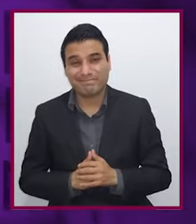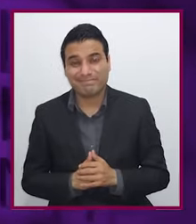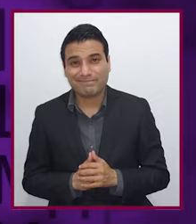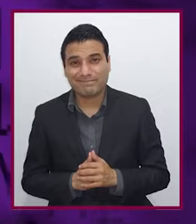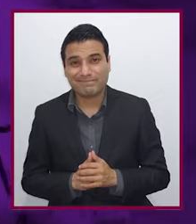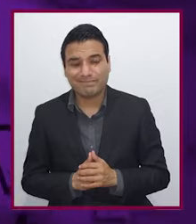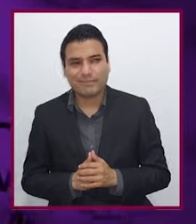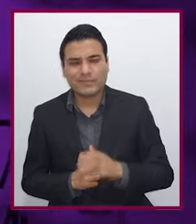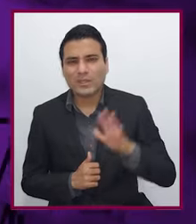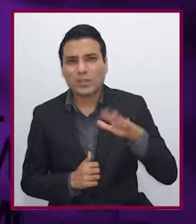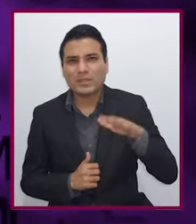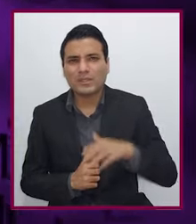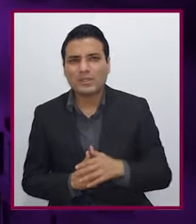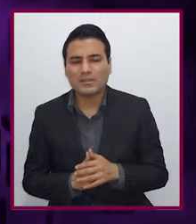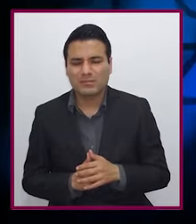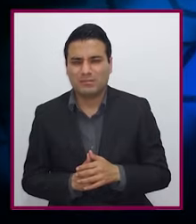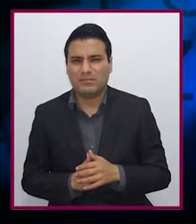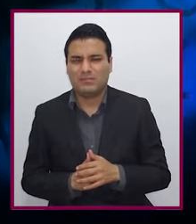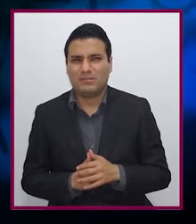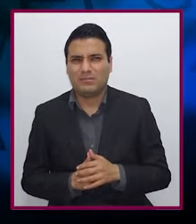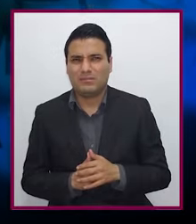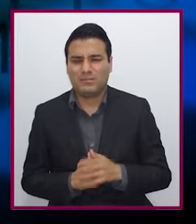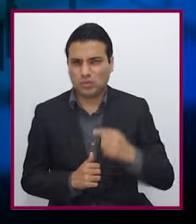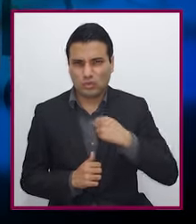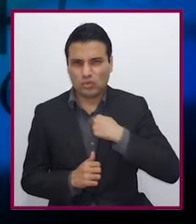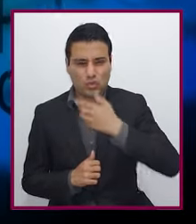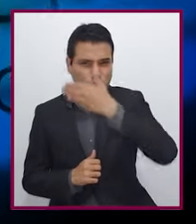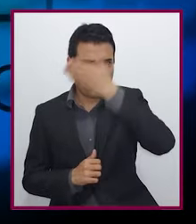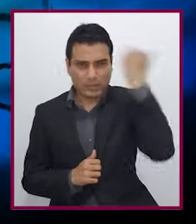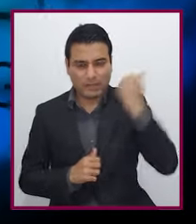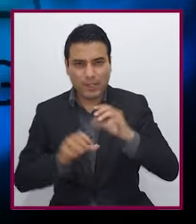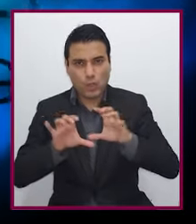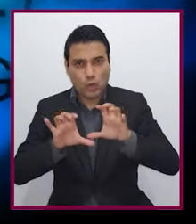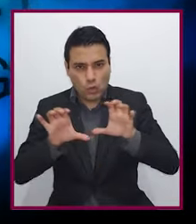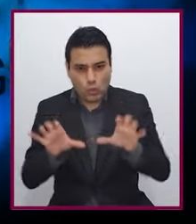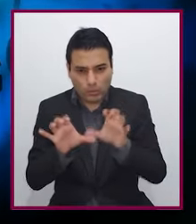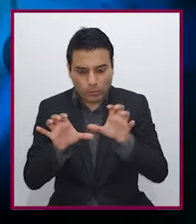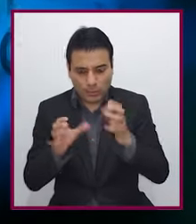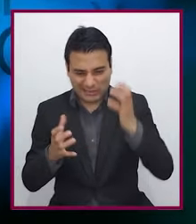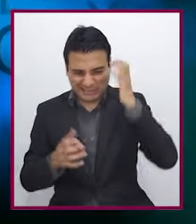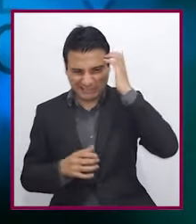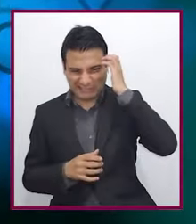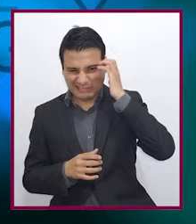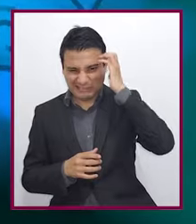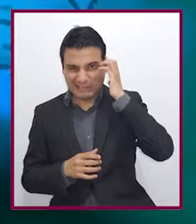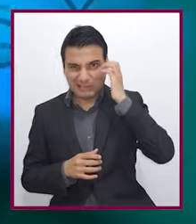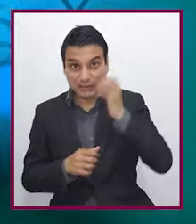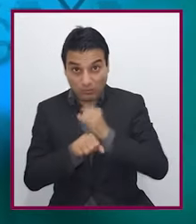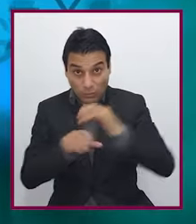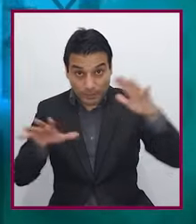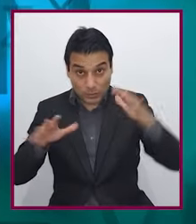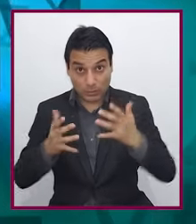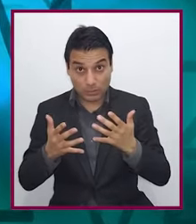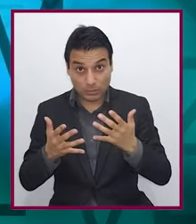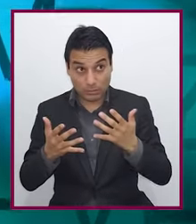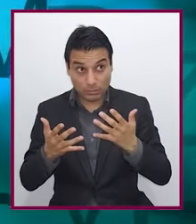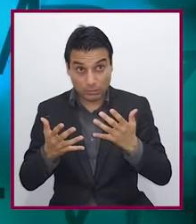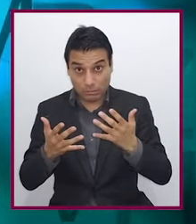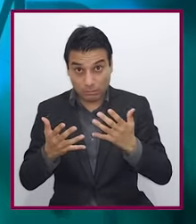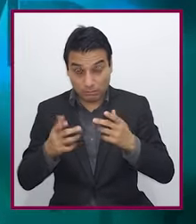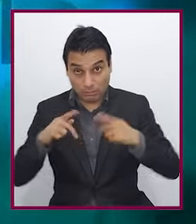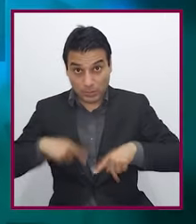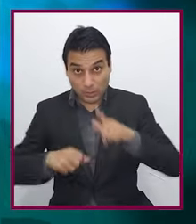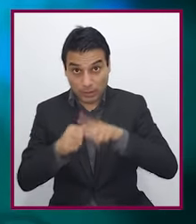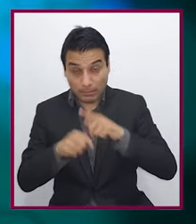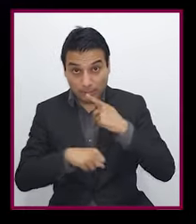desigualdad como los peores enemigos a vencer. Oye, ¿y cómo está eso de que por no saber utilizar la computadora, podemos poner en peligro